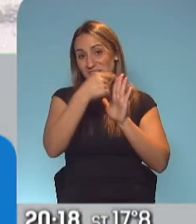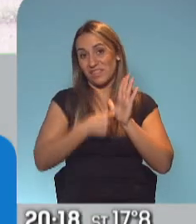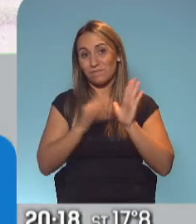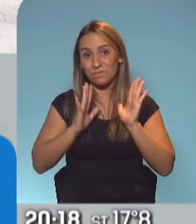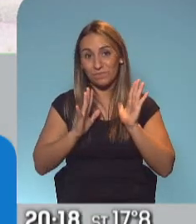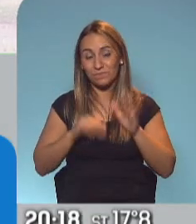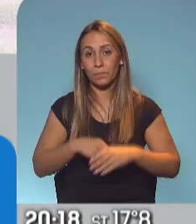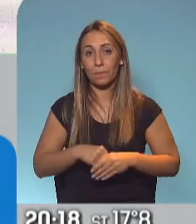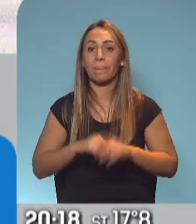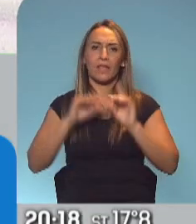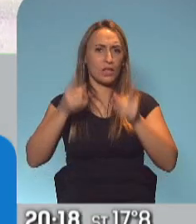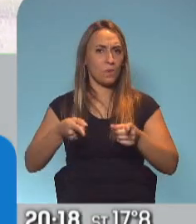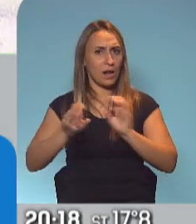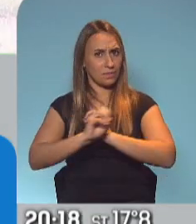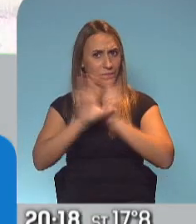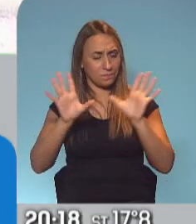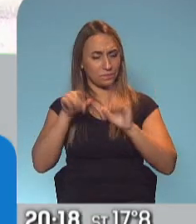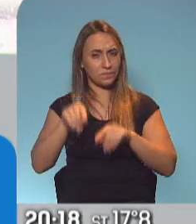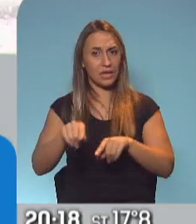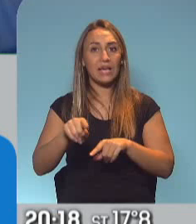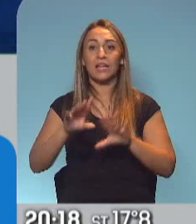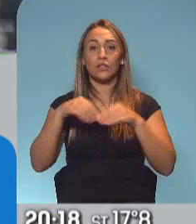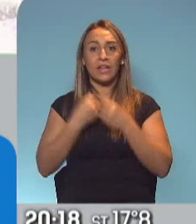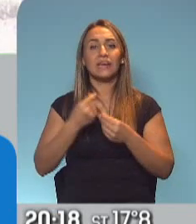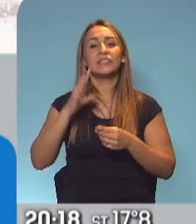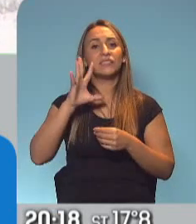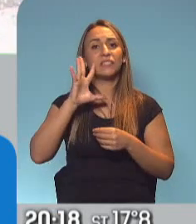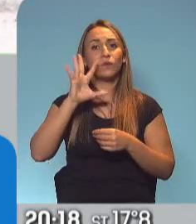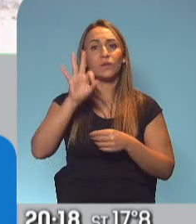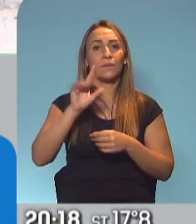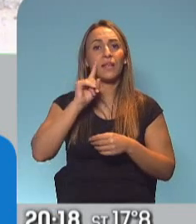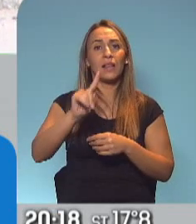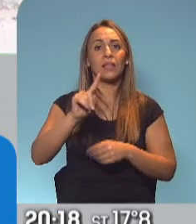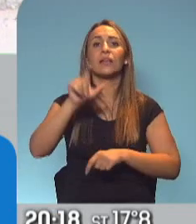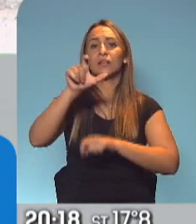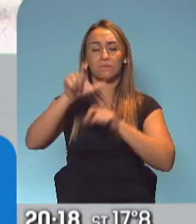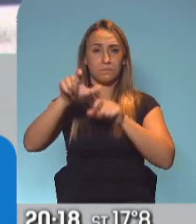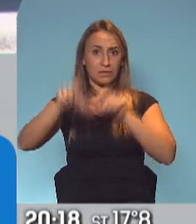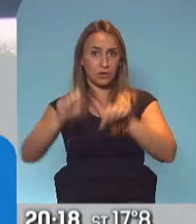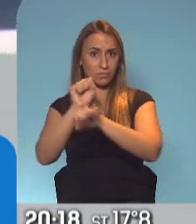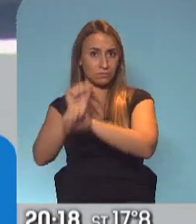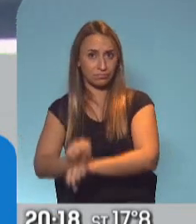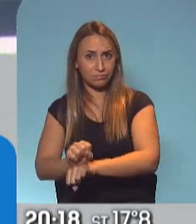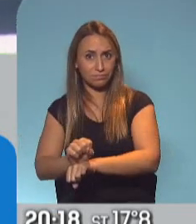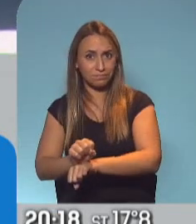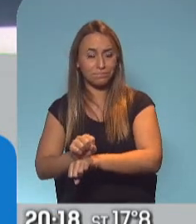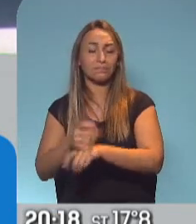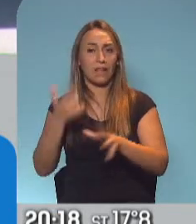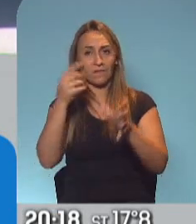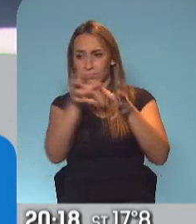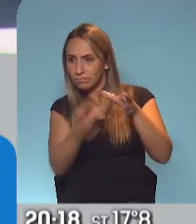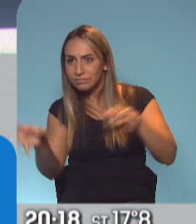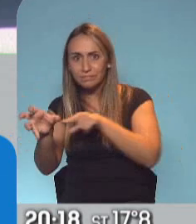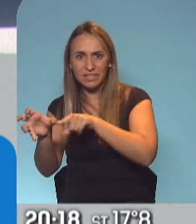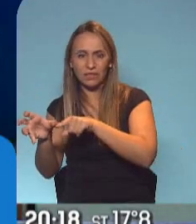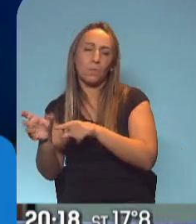que teniendo 50.000 internos en la provincia de Buenos Aires, esto no llega ni a ser el 1% de los beneficiados. Es un número bastante